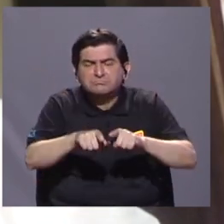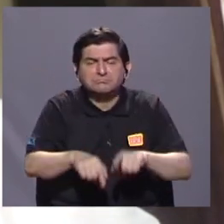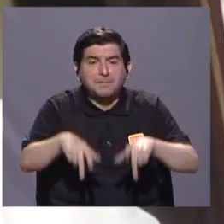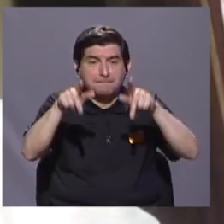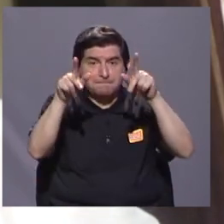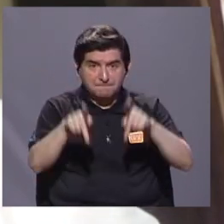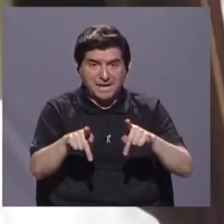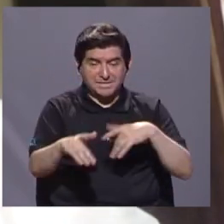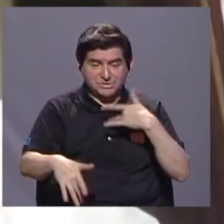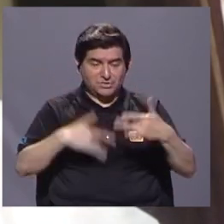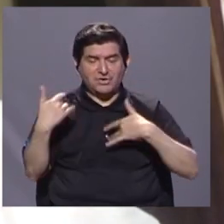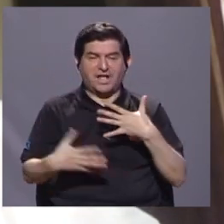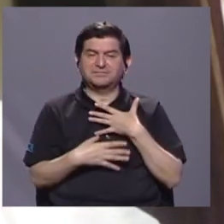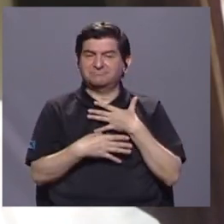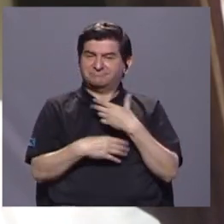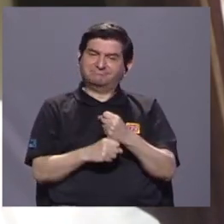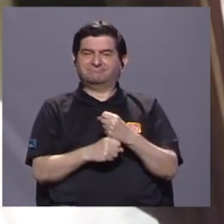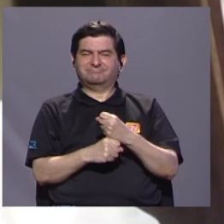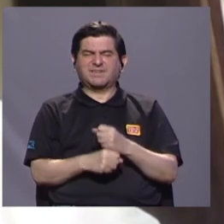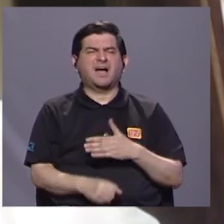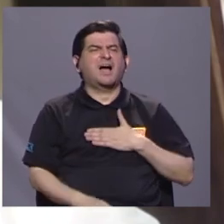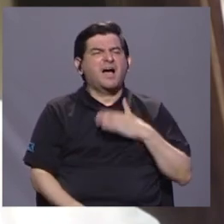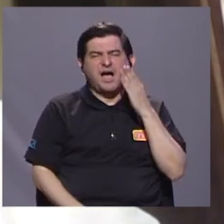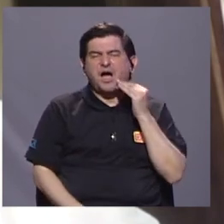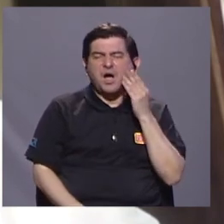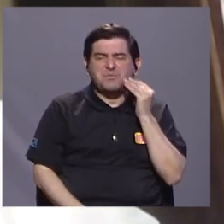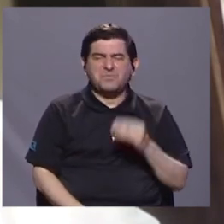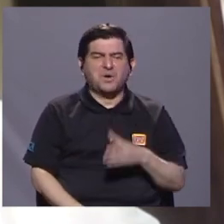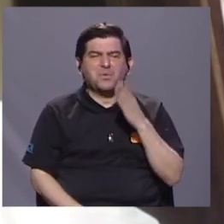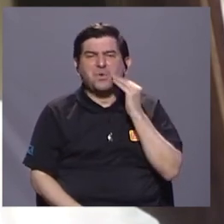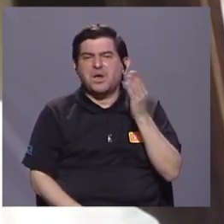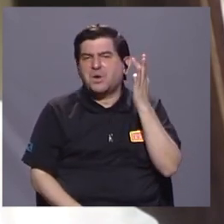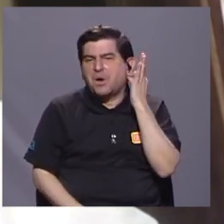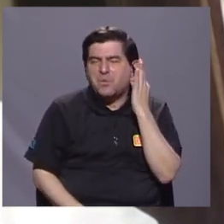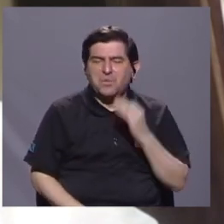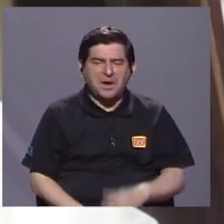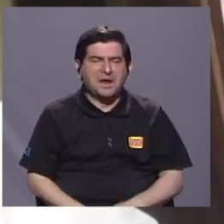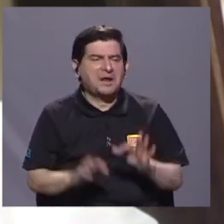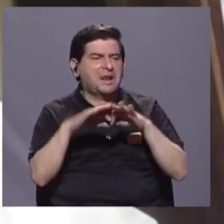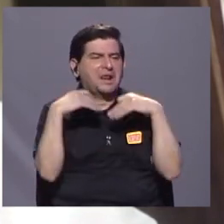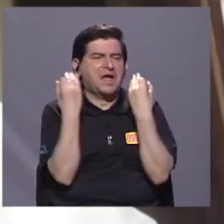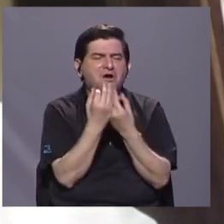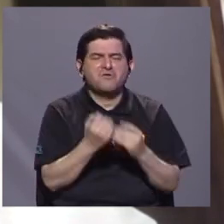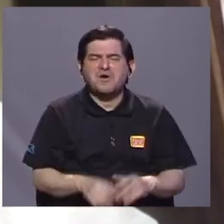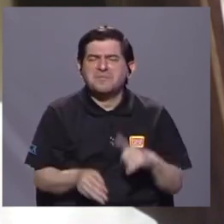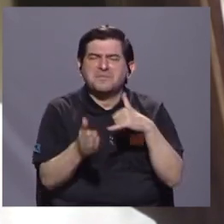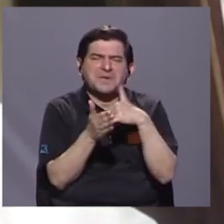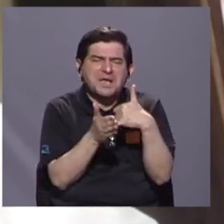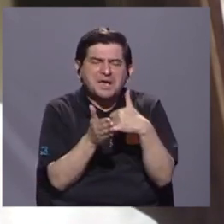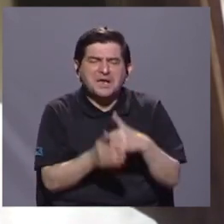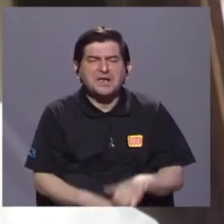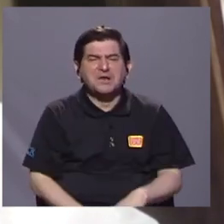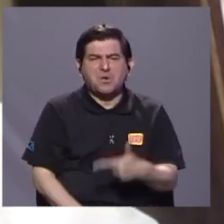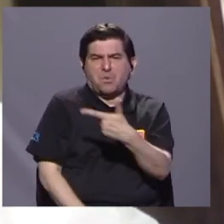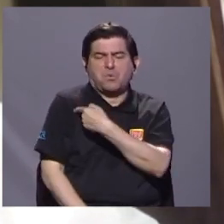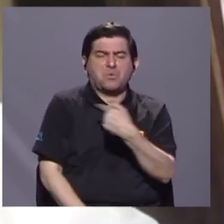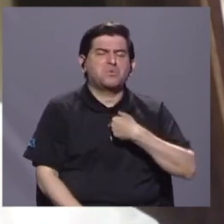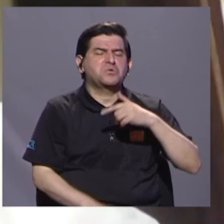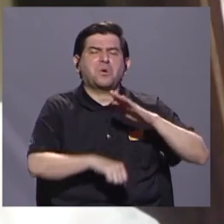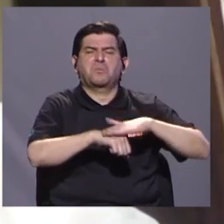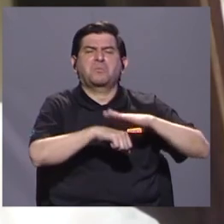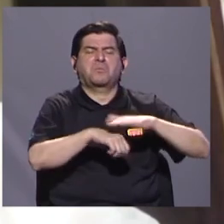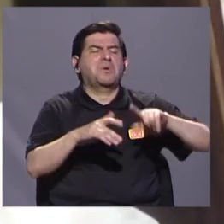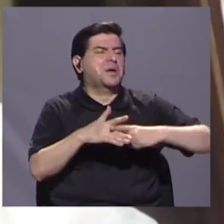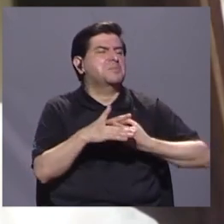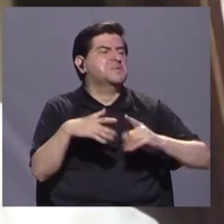las personas se sentían más confiadas. Bueno, tal vez ya mi abuelo, mi abuela, el familiar con alto riesgo ya está vacunado, entonces yo me puedo permitir el